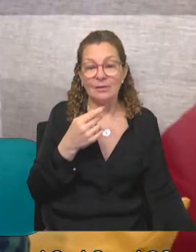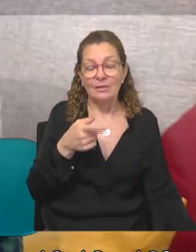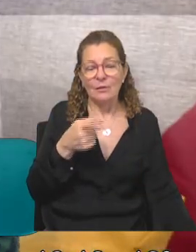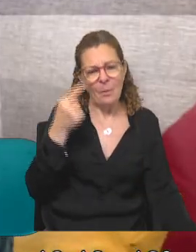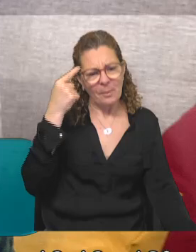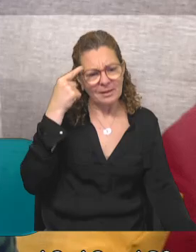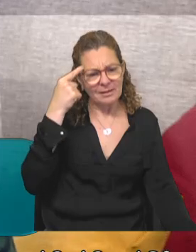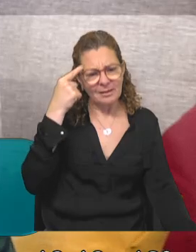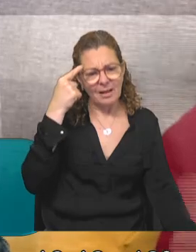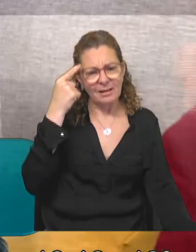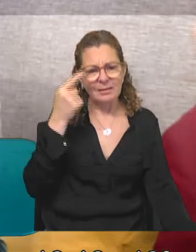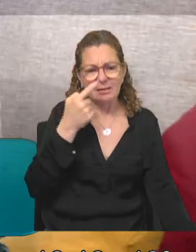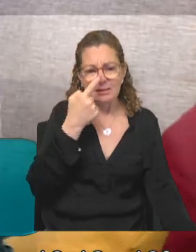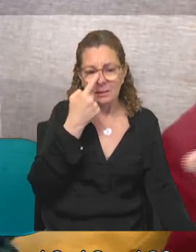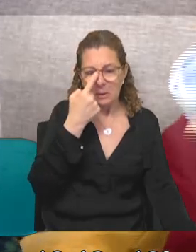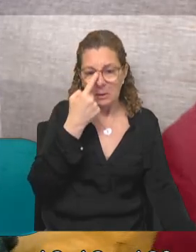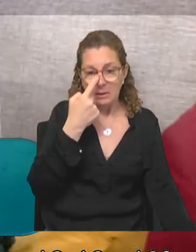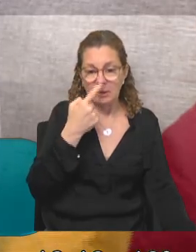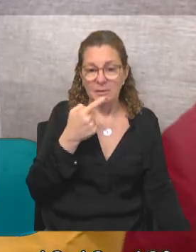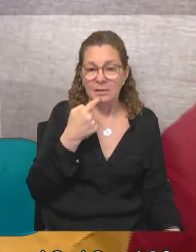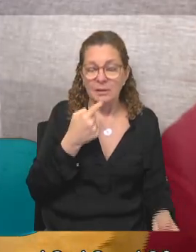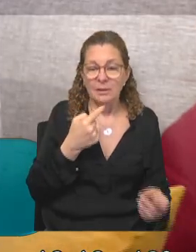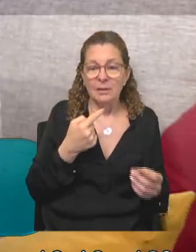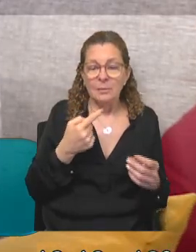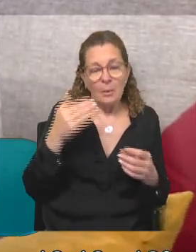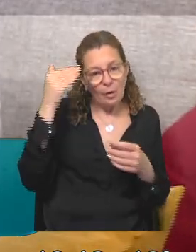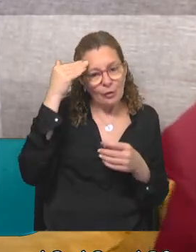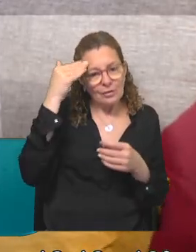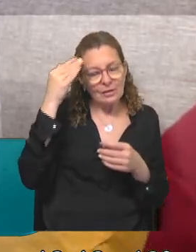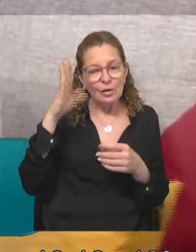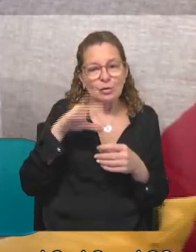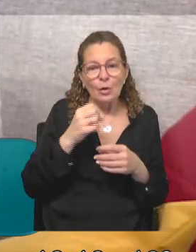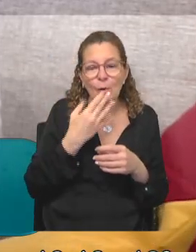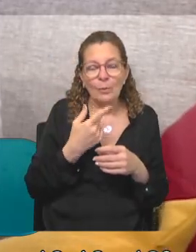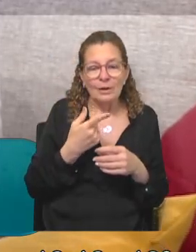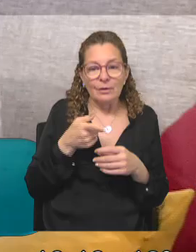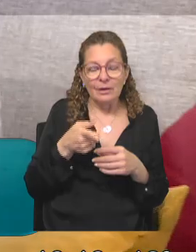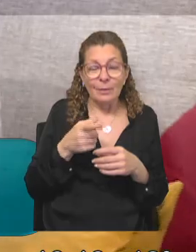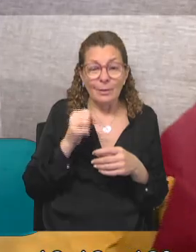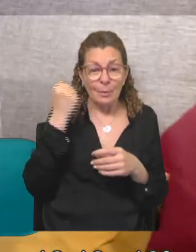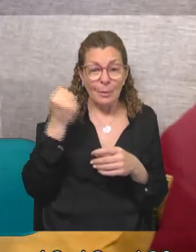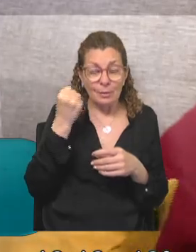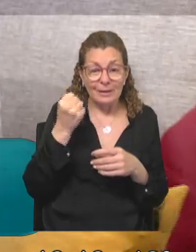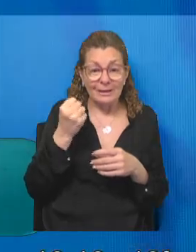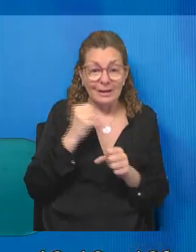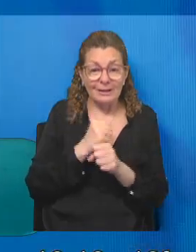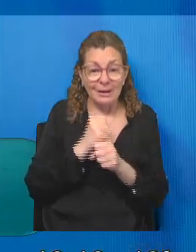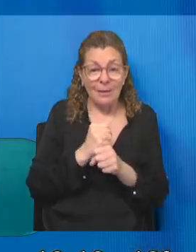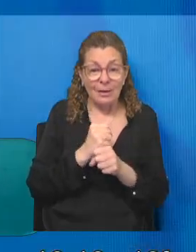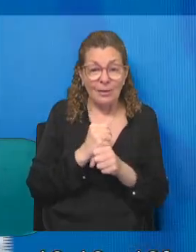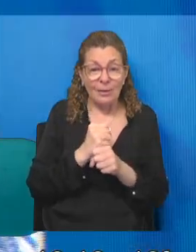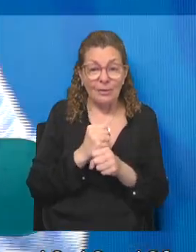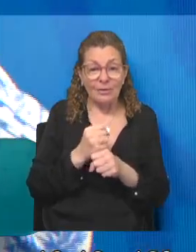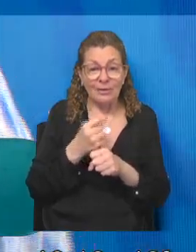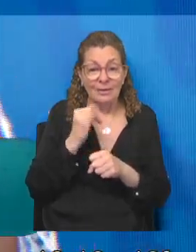crees, si sos, haces mecha, haces consciente todo lo bueno que te pasa y lo crack que sos en tu trabajo, sos un pedante. Y